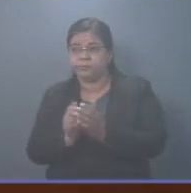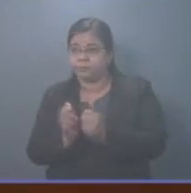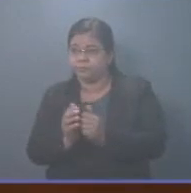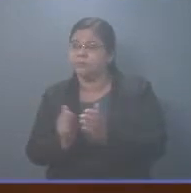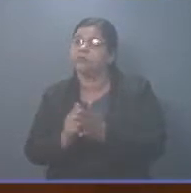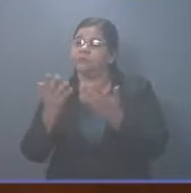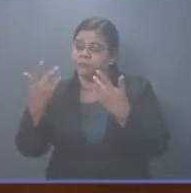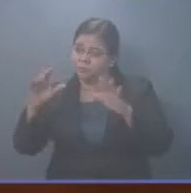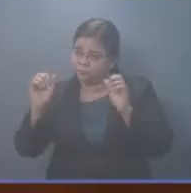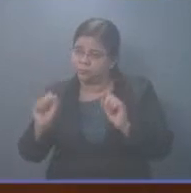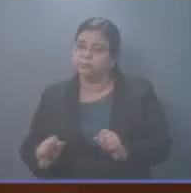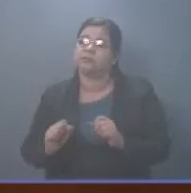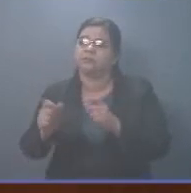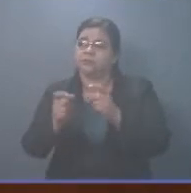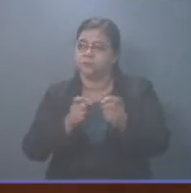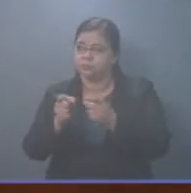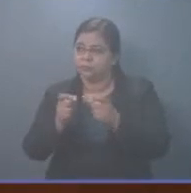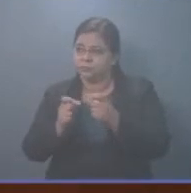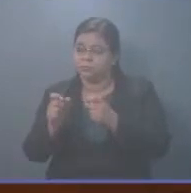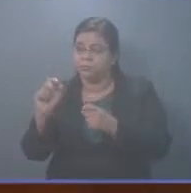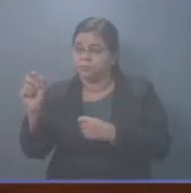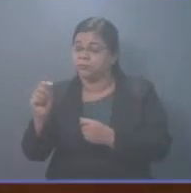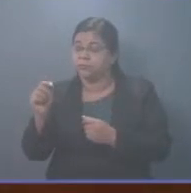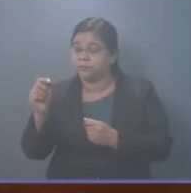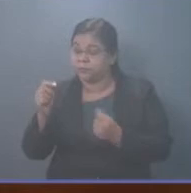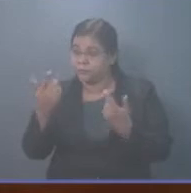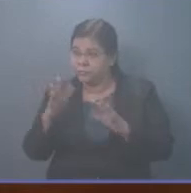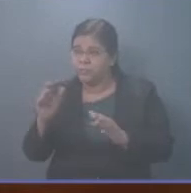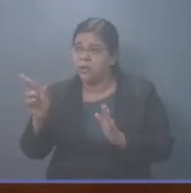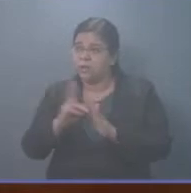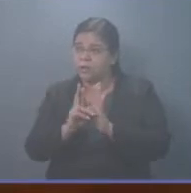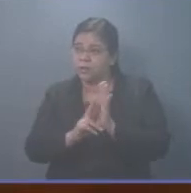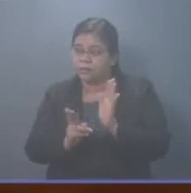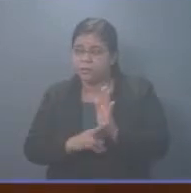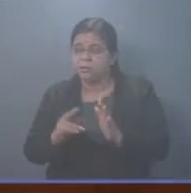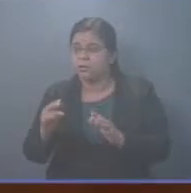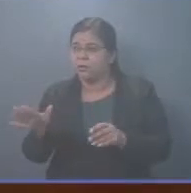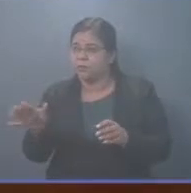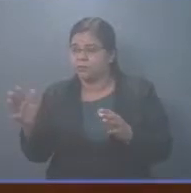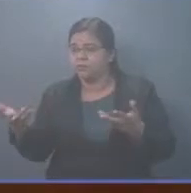poder accesar a un crédito siempre y cuando cumpla con el requisito financiero.